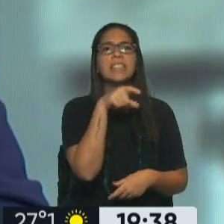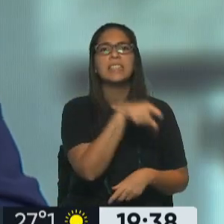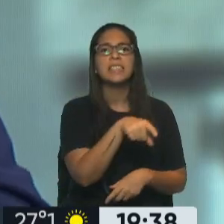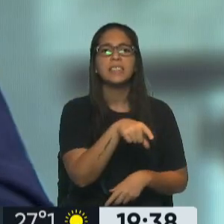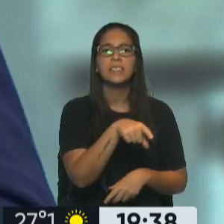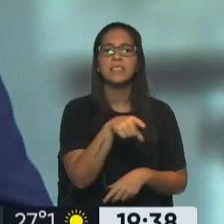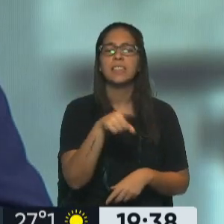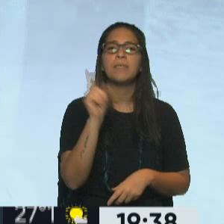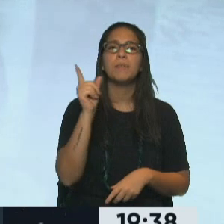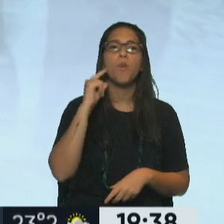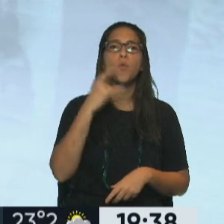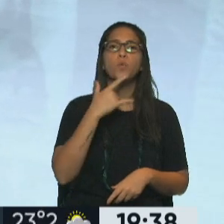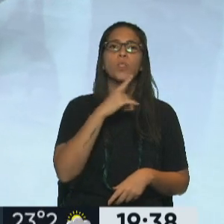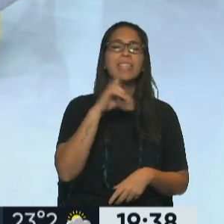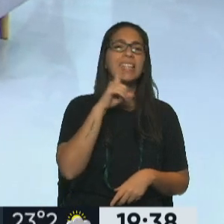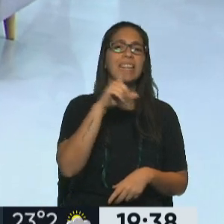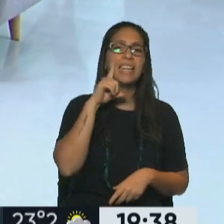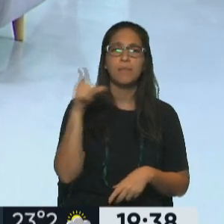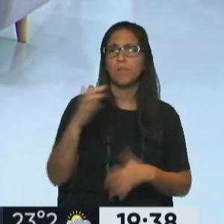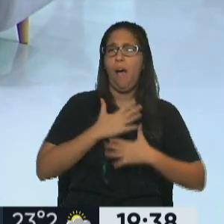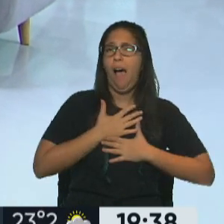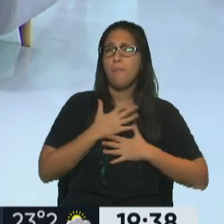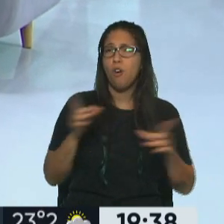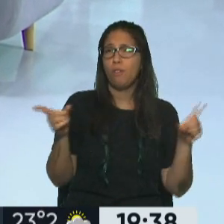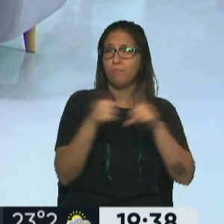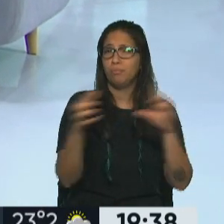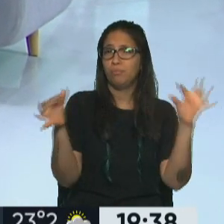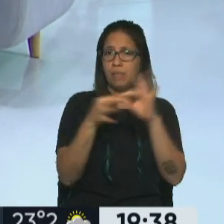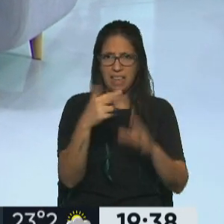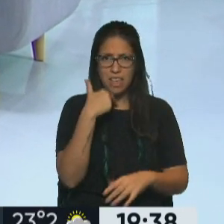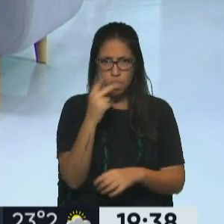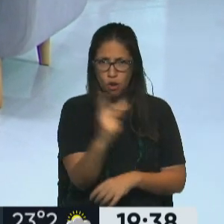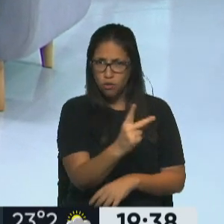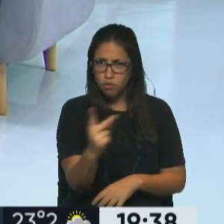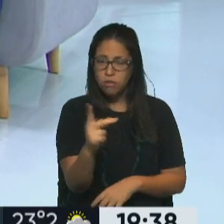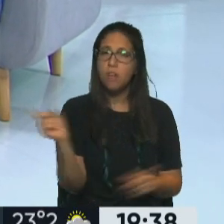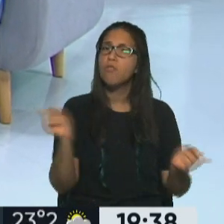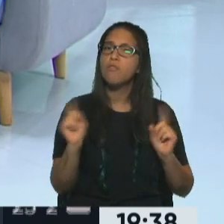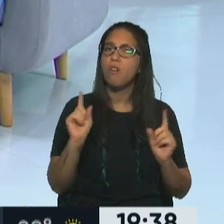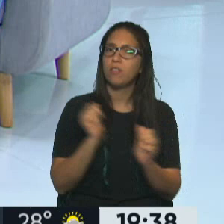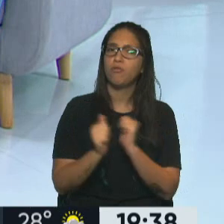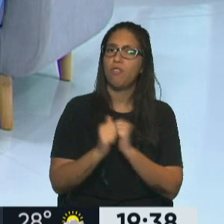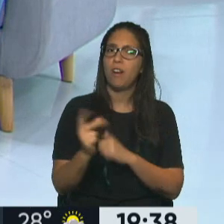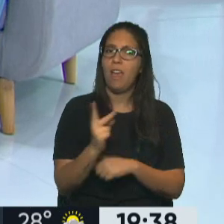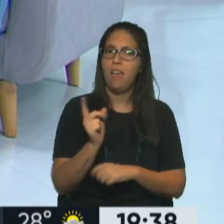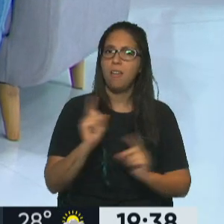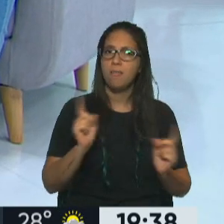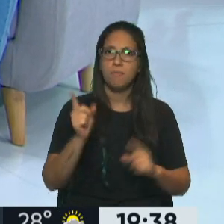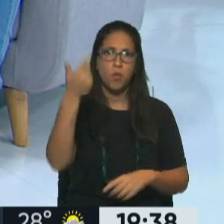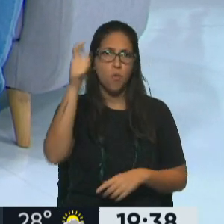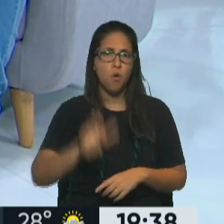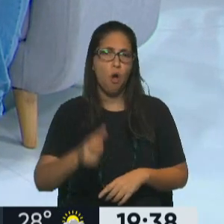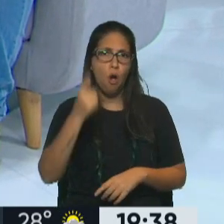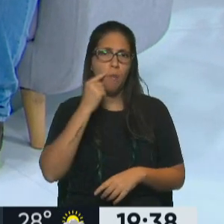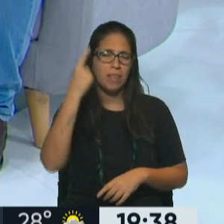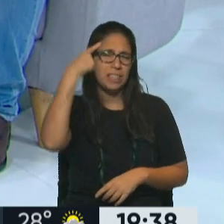hace de delmir agustini que fue el gran amor de ugarte un amor platónico tuvo hijos ahí no eh No no no y pero el tipo er un ideario todo el